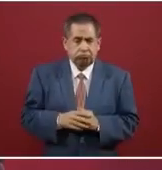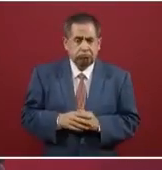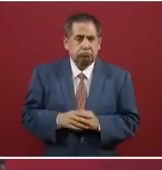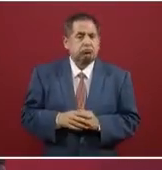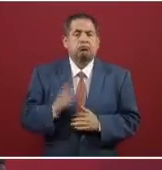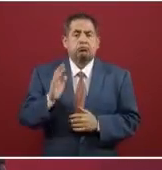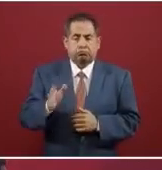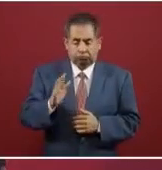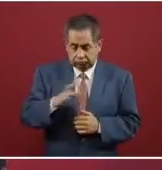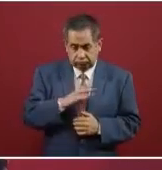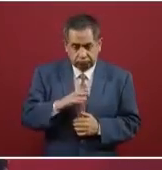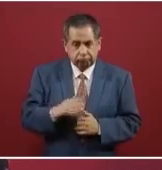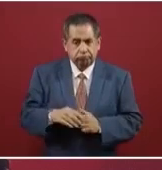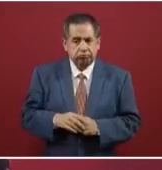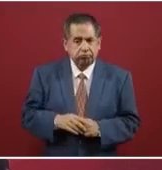han habido